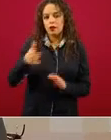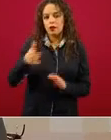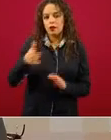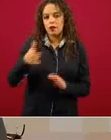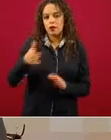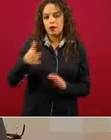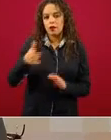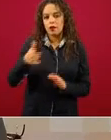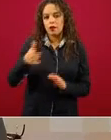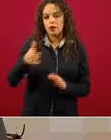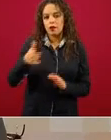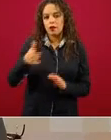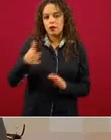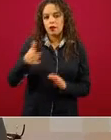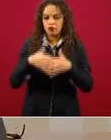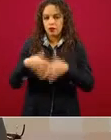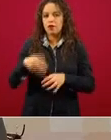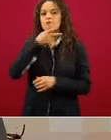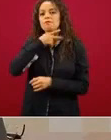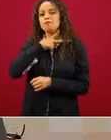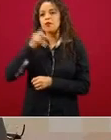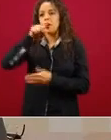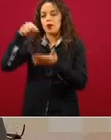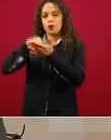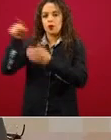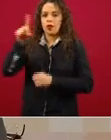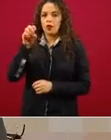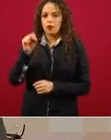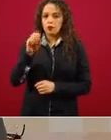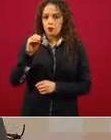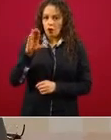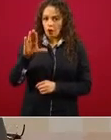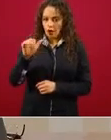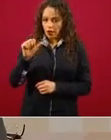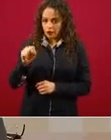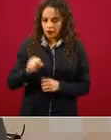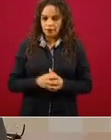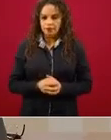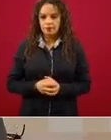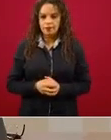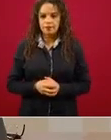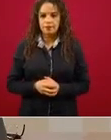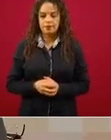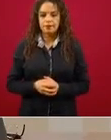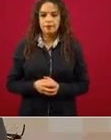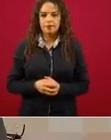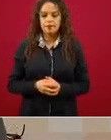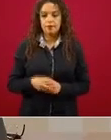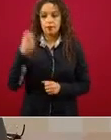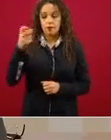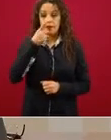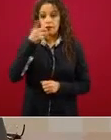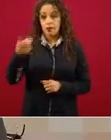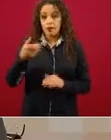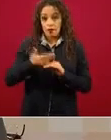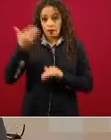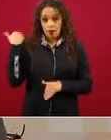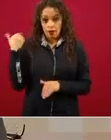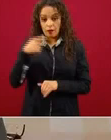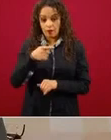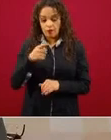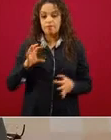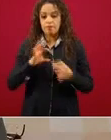Dos Bocas. Desde el inicio quedaron asentadas como en parte del repertorio de las actividades